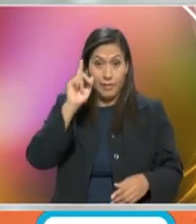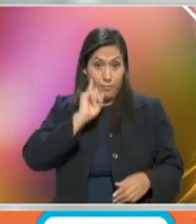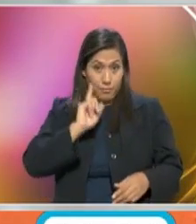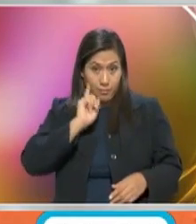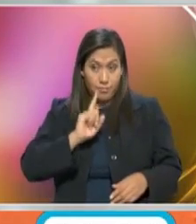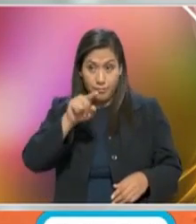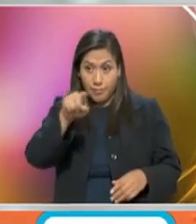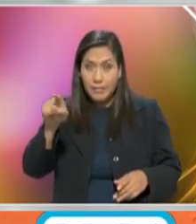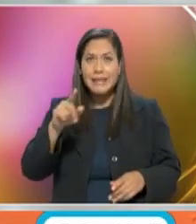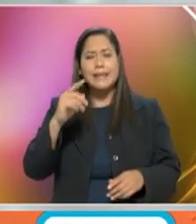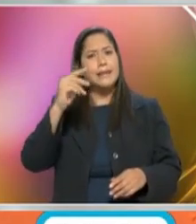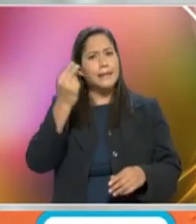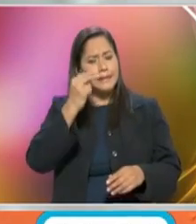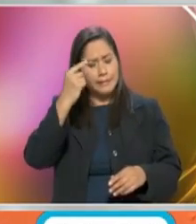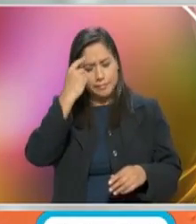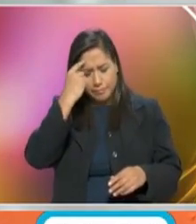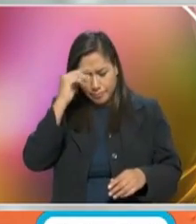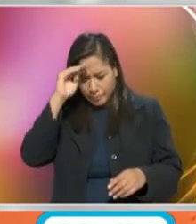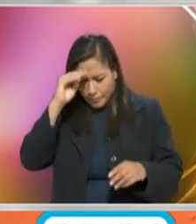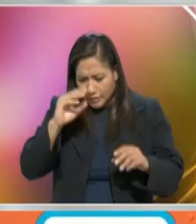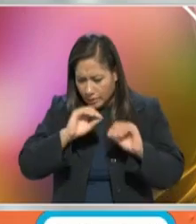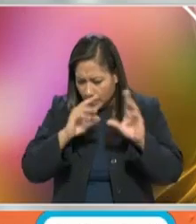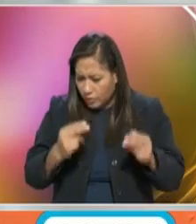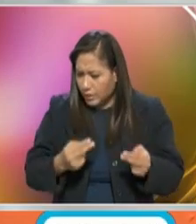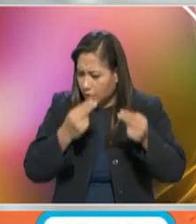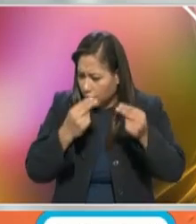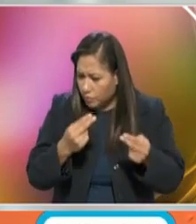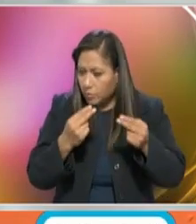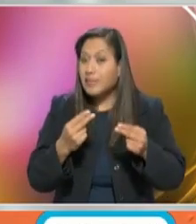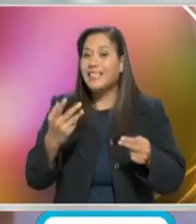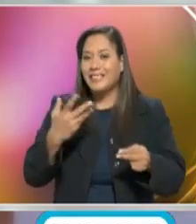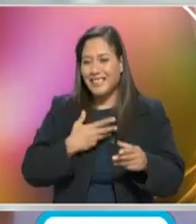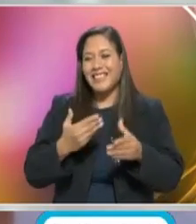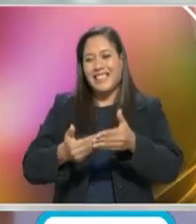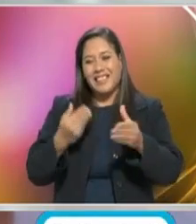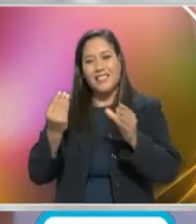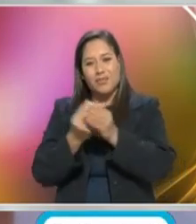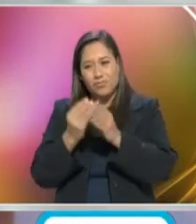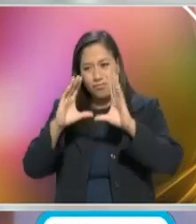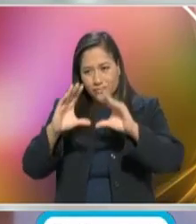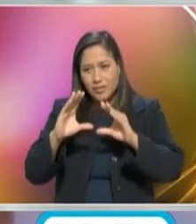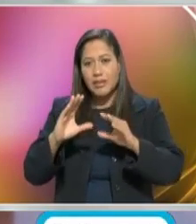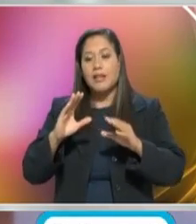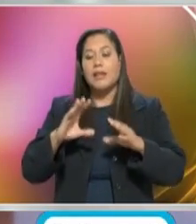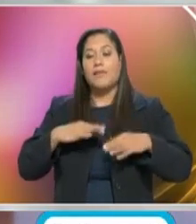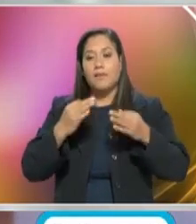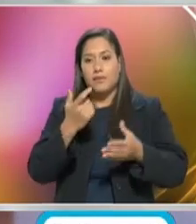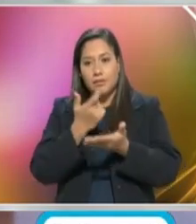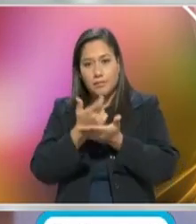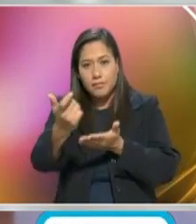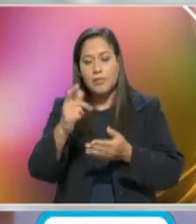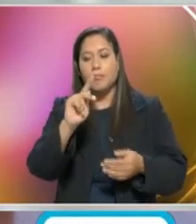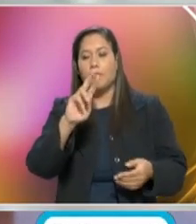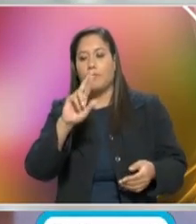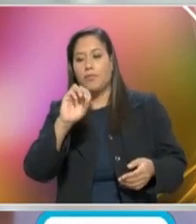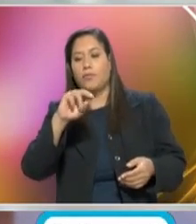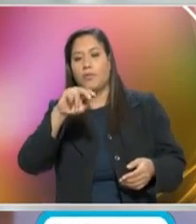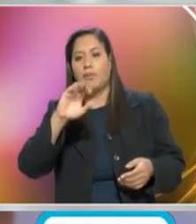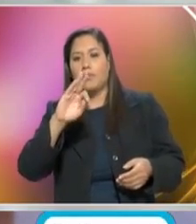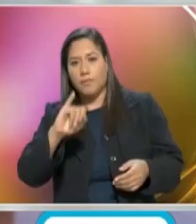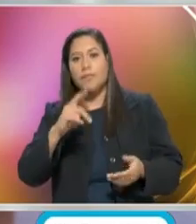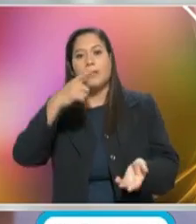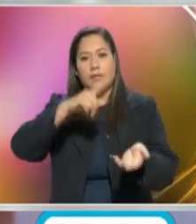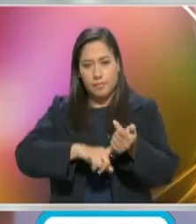mujeres tienen que tener clara unidad de negocio, pero para eso cuentan con la capacitación que financia PRONAFIM dentro del centro